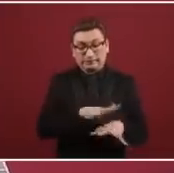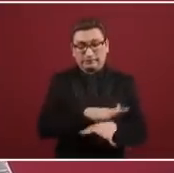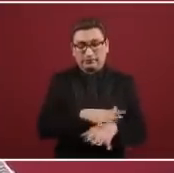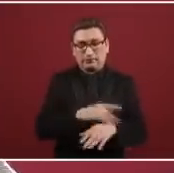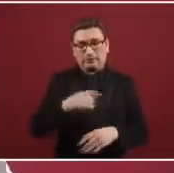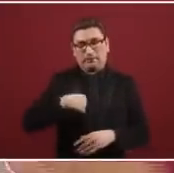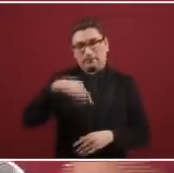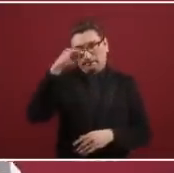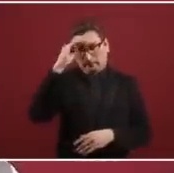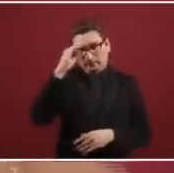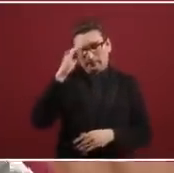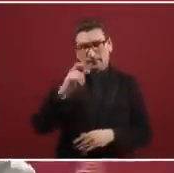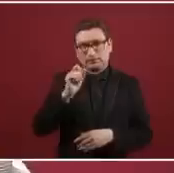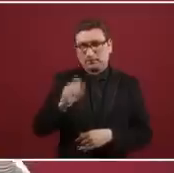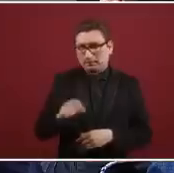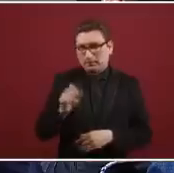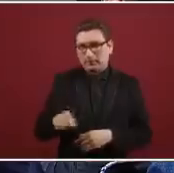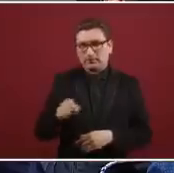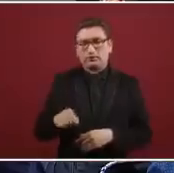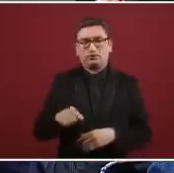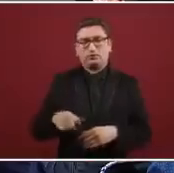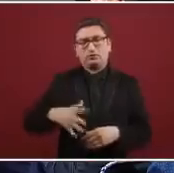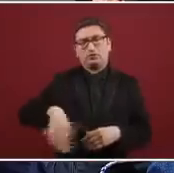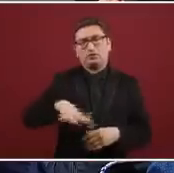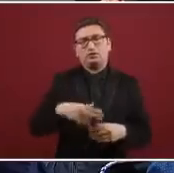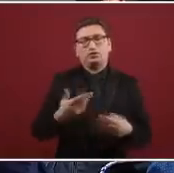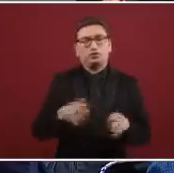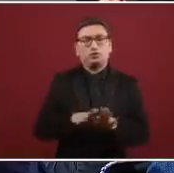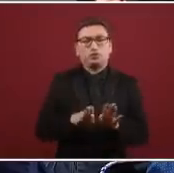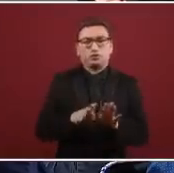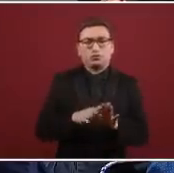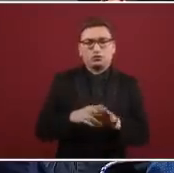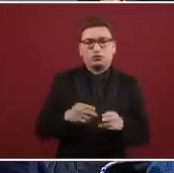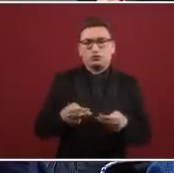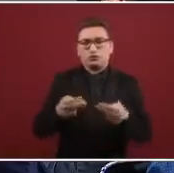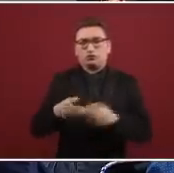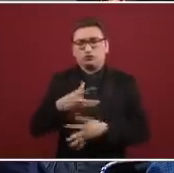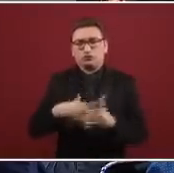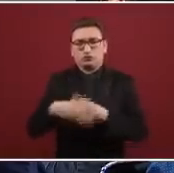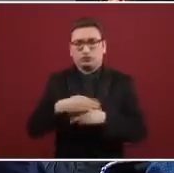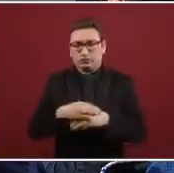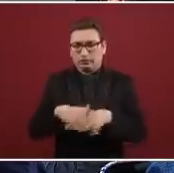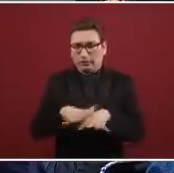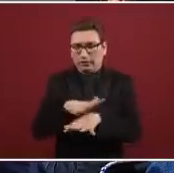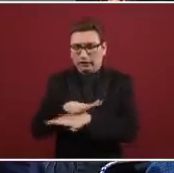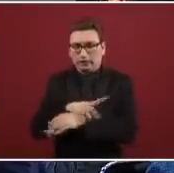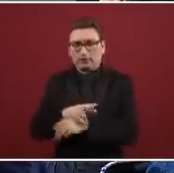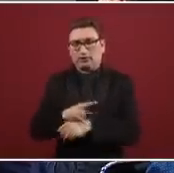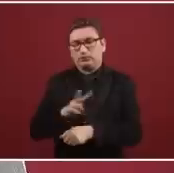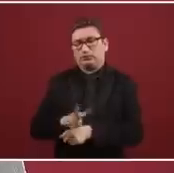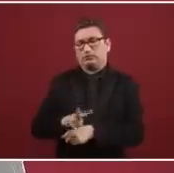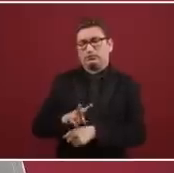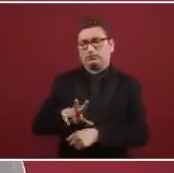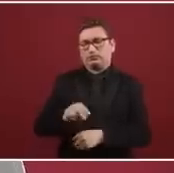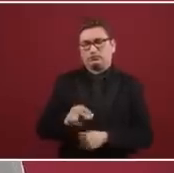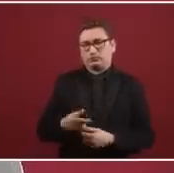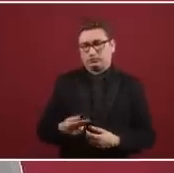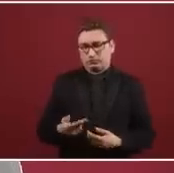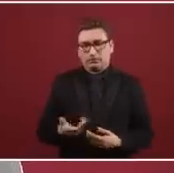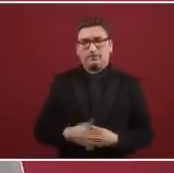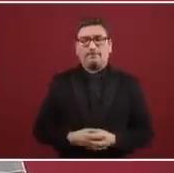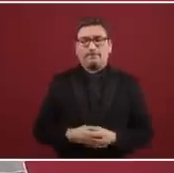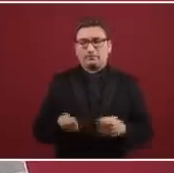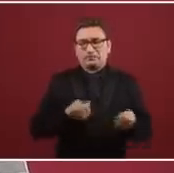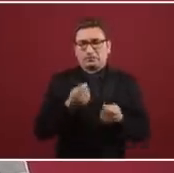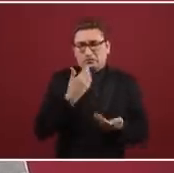que el mismo mercado iba a regularlo. Sin embargo, en los hechos estamos viendo que no sucede así. Por